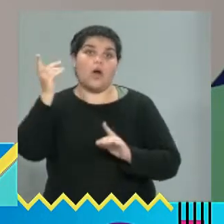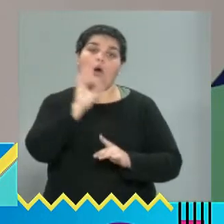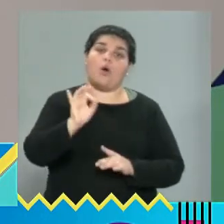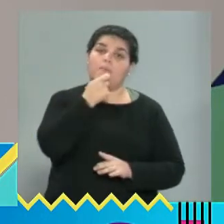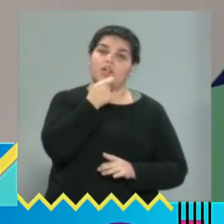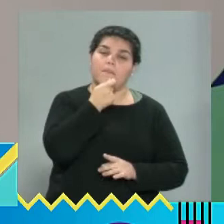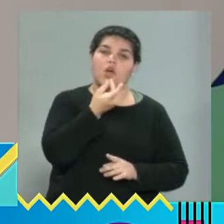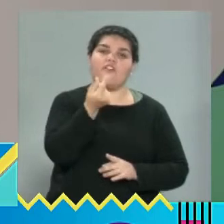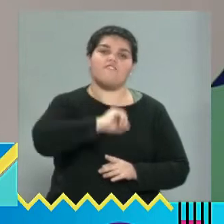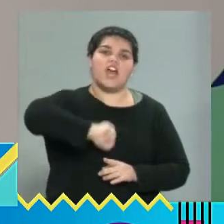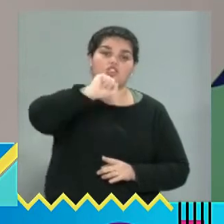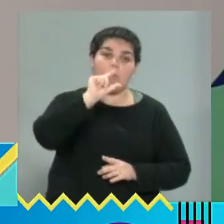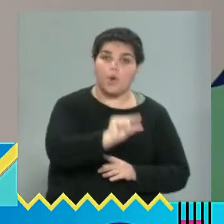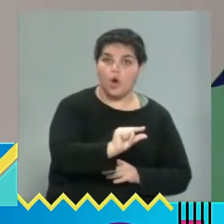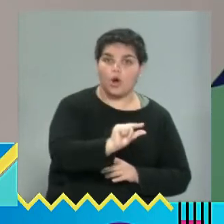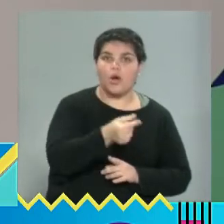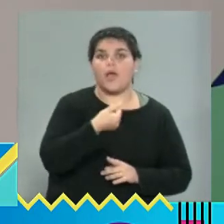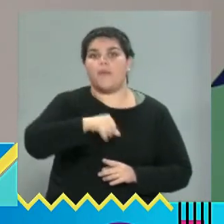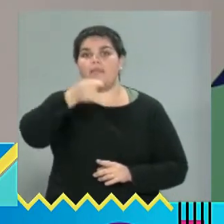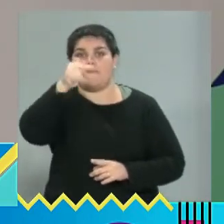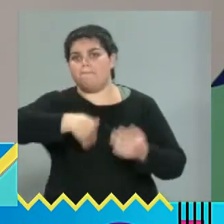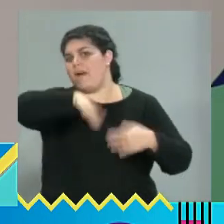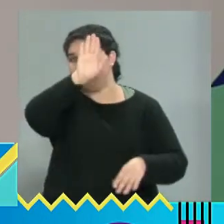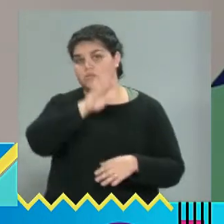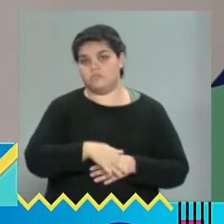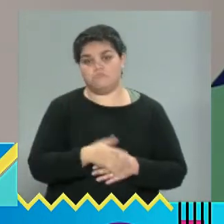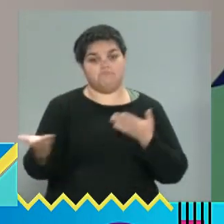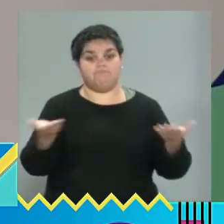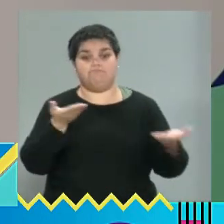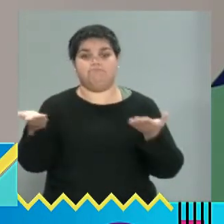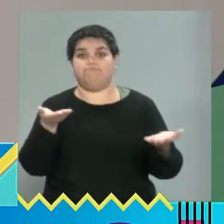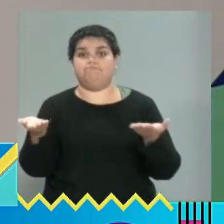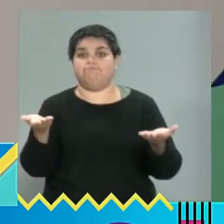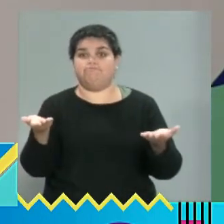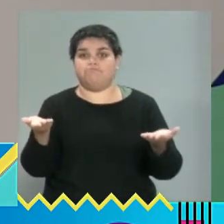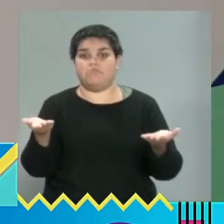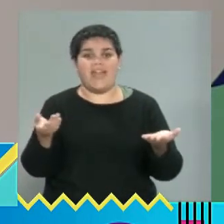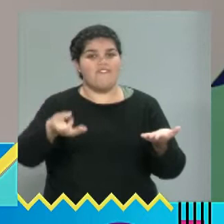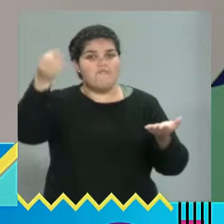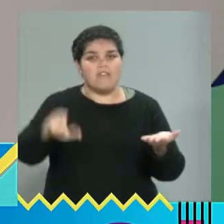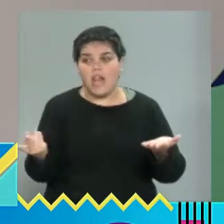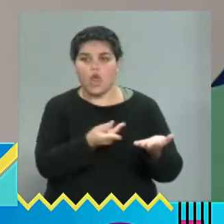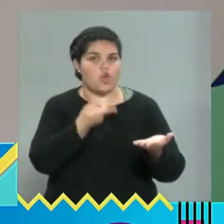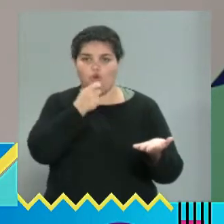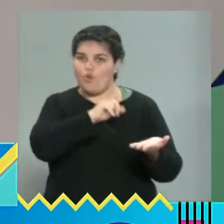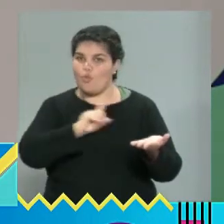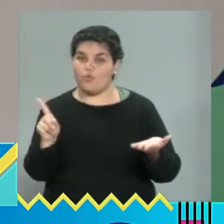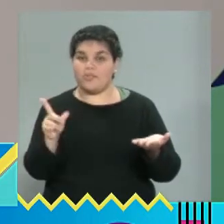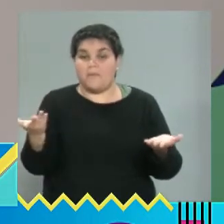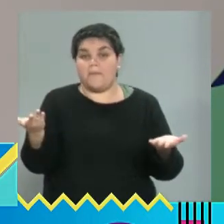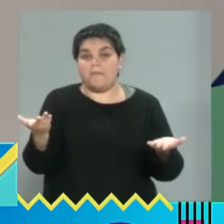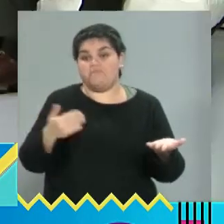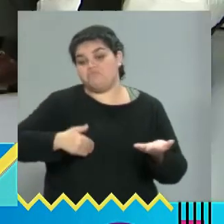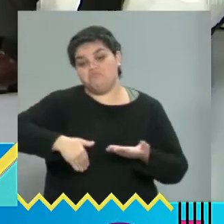mantener una inflación baja, pero vamos a tener tasas altas. En ninguna de las dos situaciones es el ideal, que es con lo que vamos a convivir por